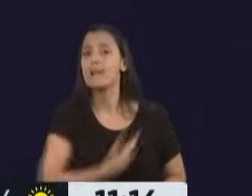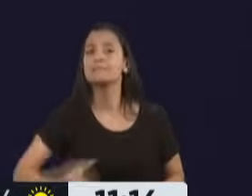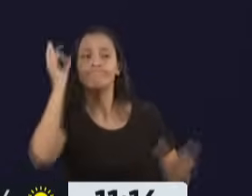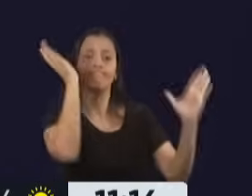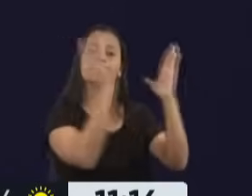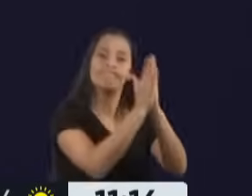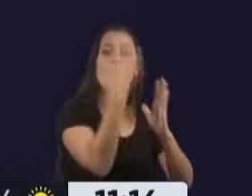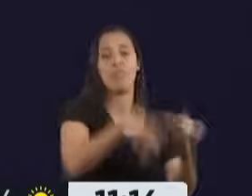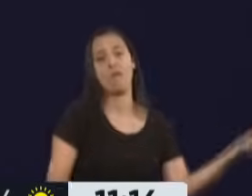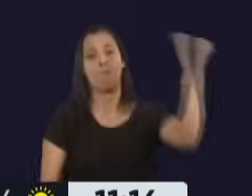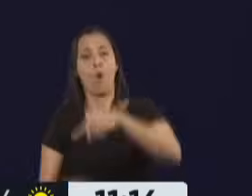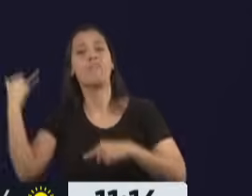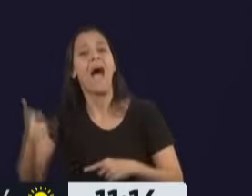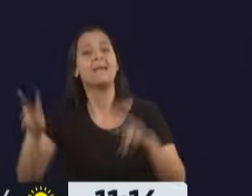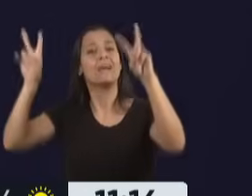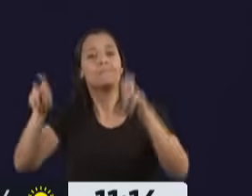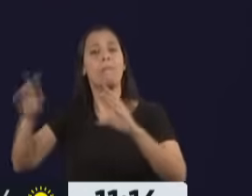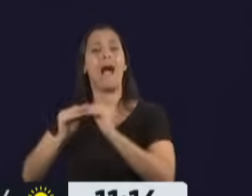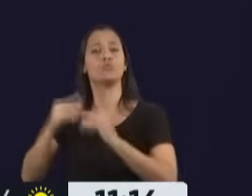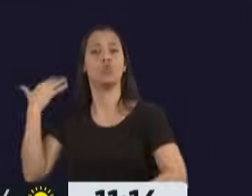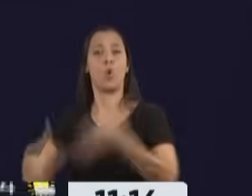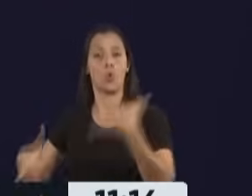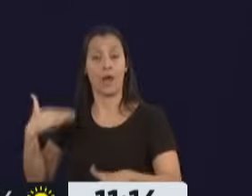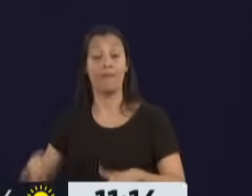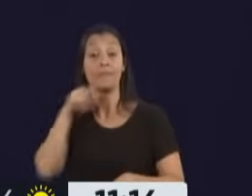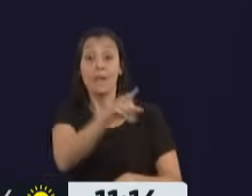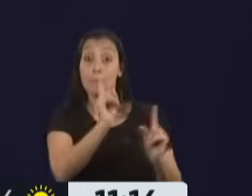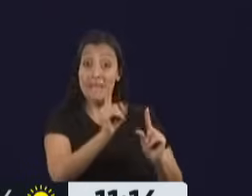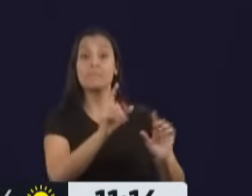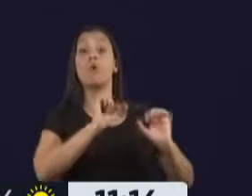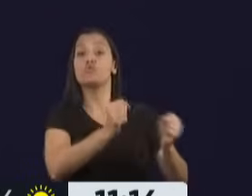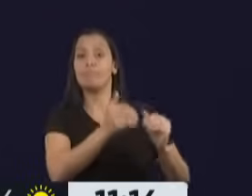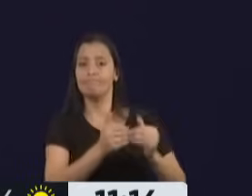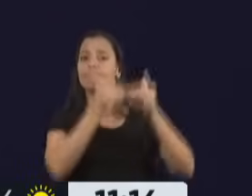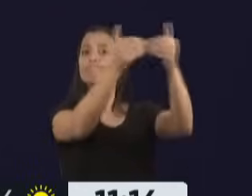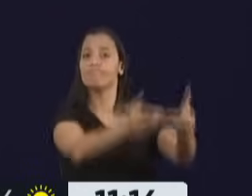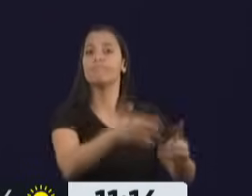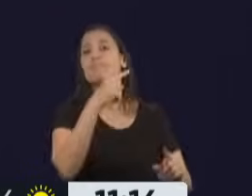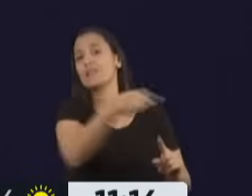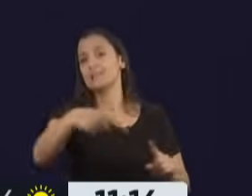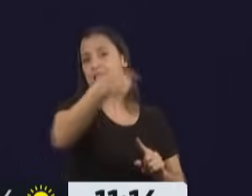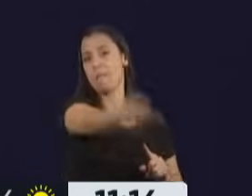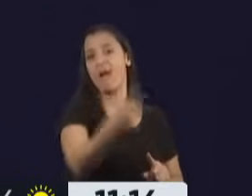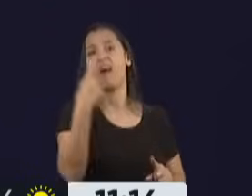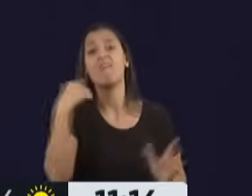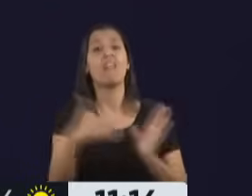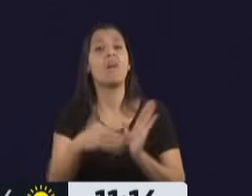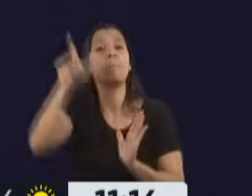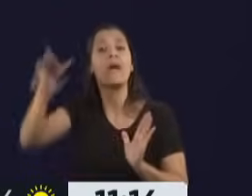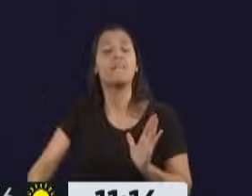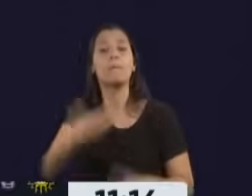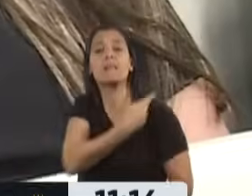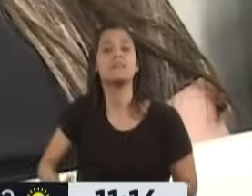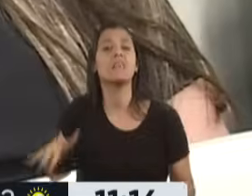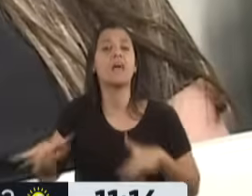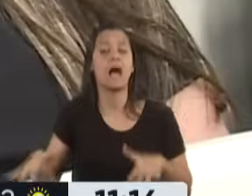disculpas y ese evento se realizará, entiendo, en las próximas semanas. Bueno, veremos la agenda también del presidente, ¿no?